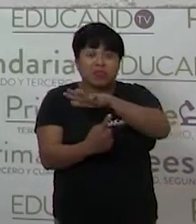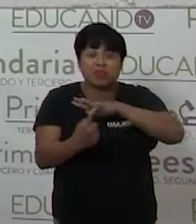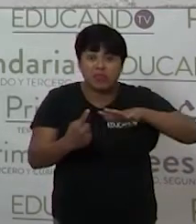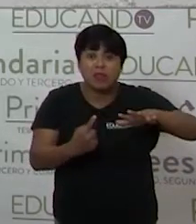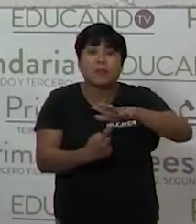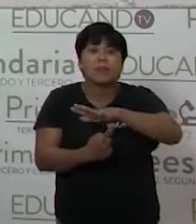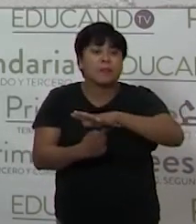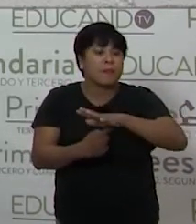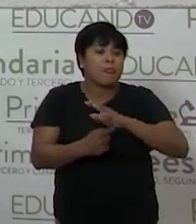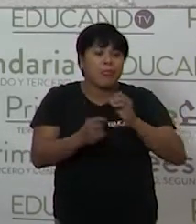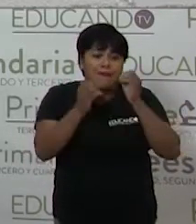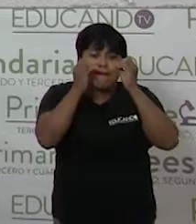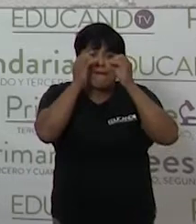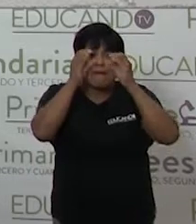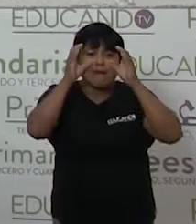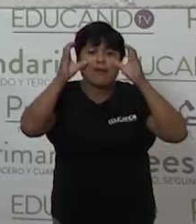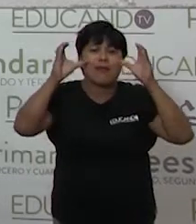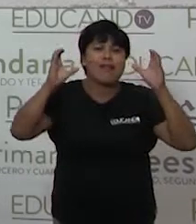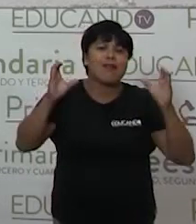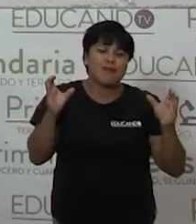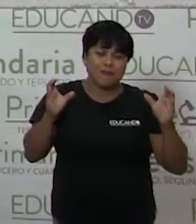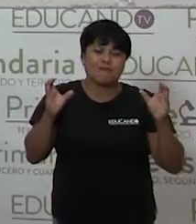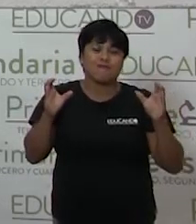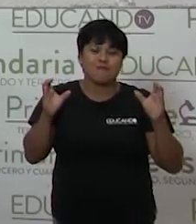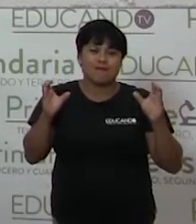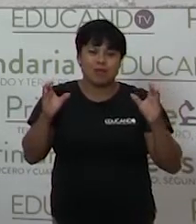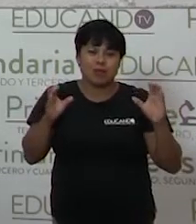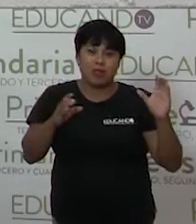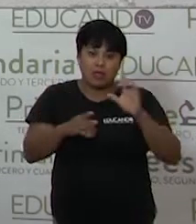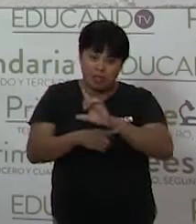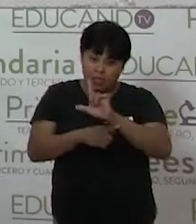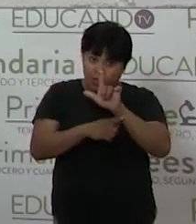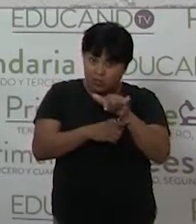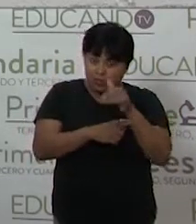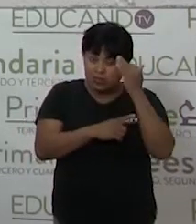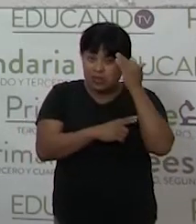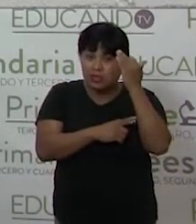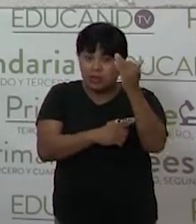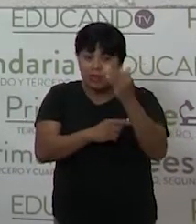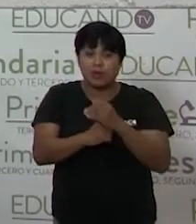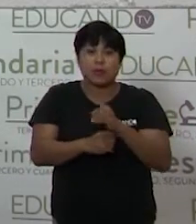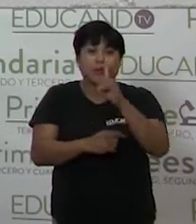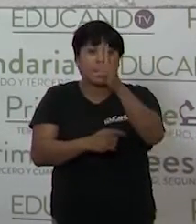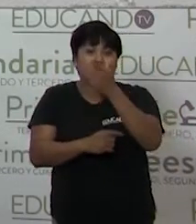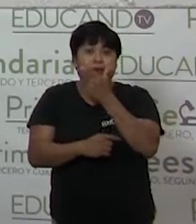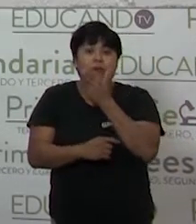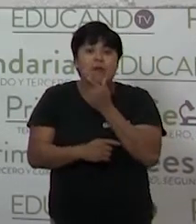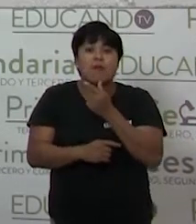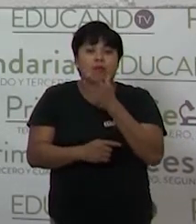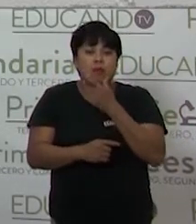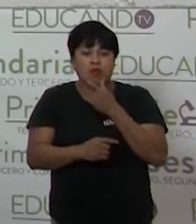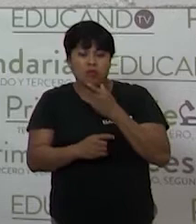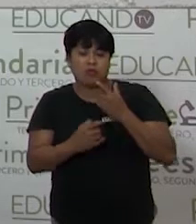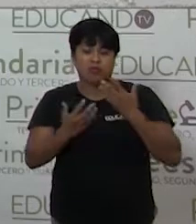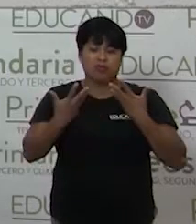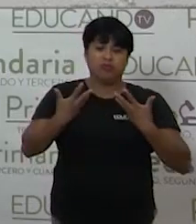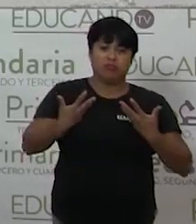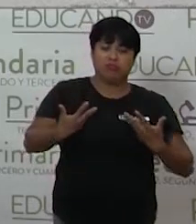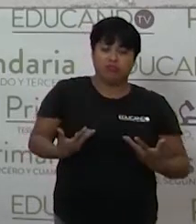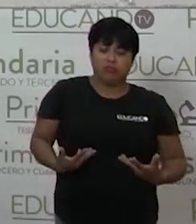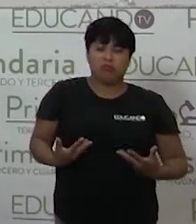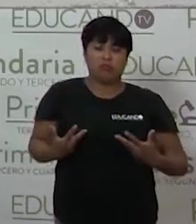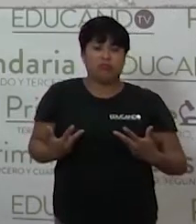los la mirada al poco rato un hombre que por sus